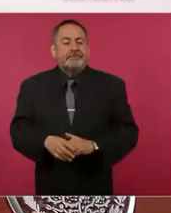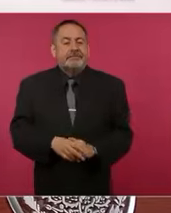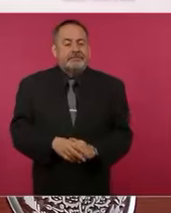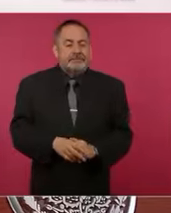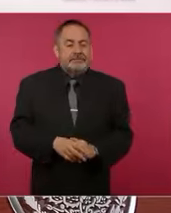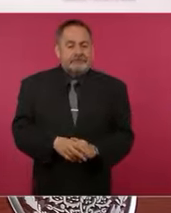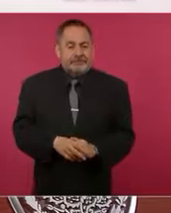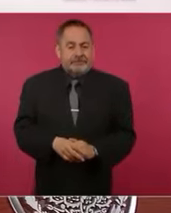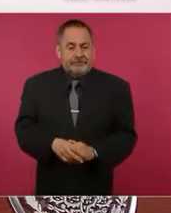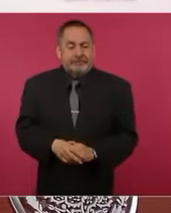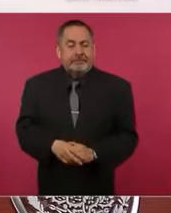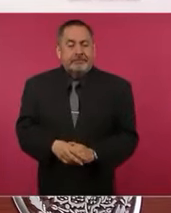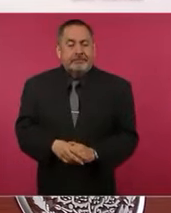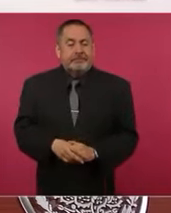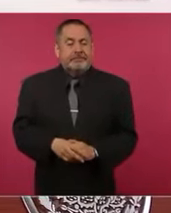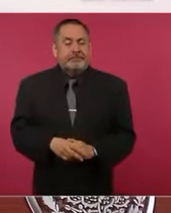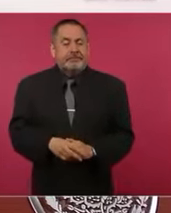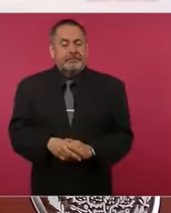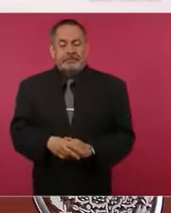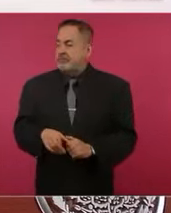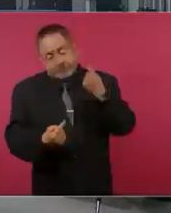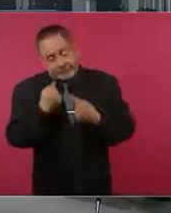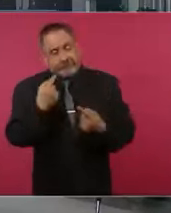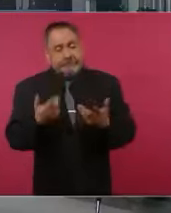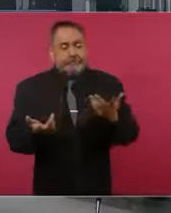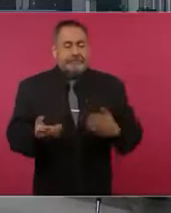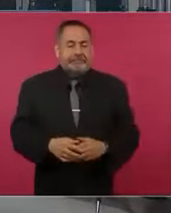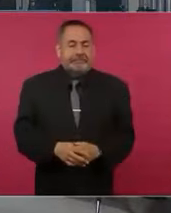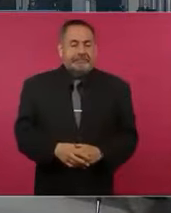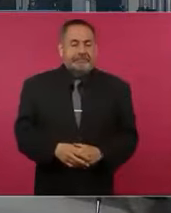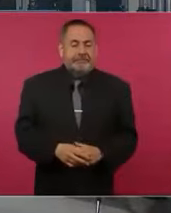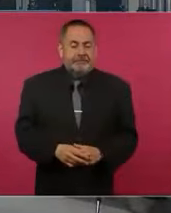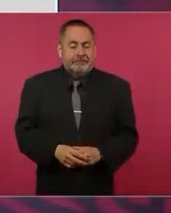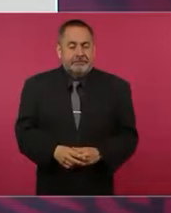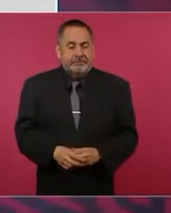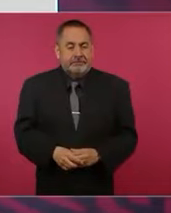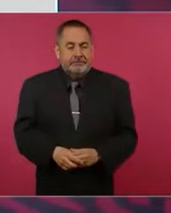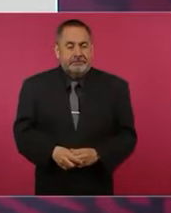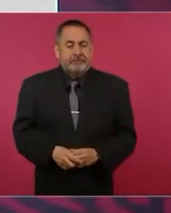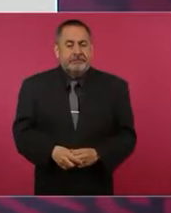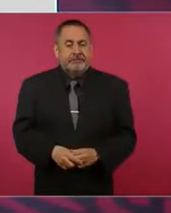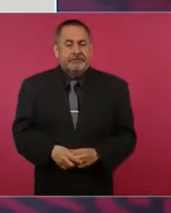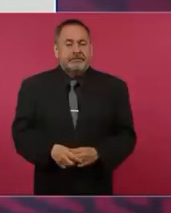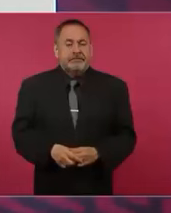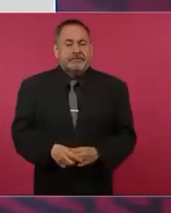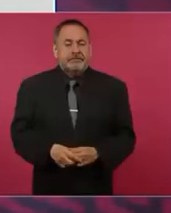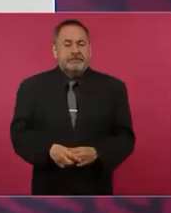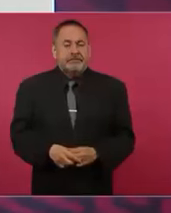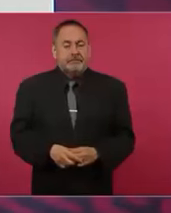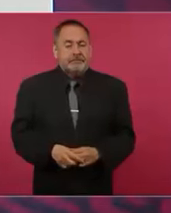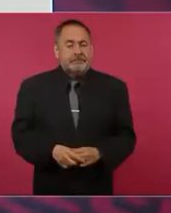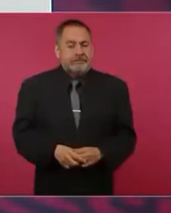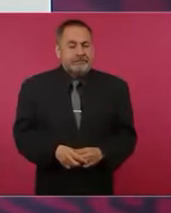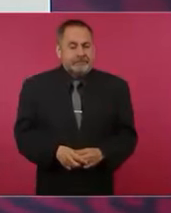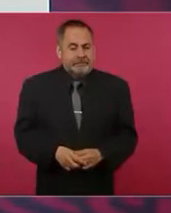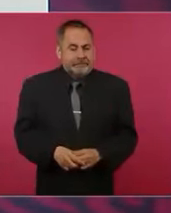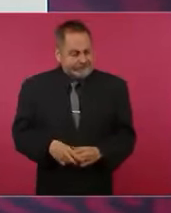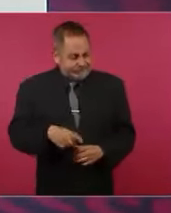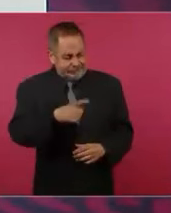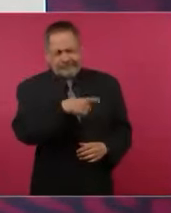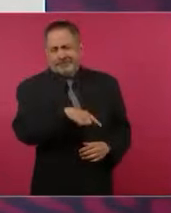el caciquismo, no creen, sí lo